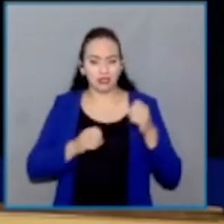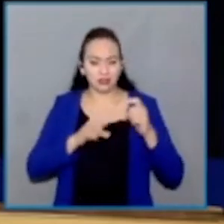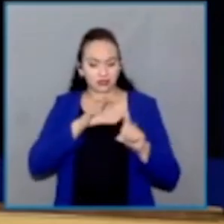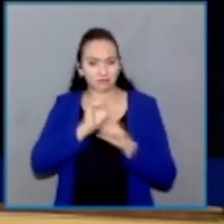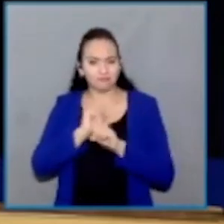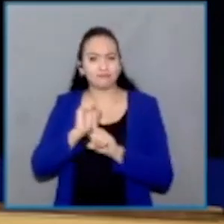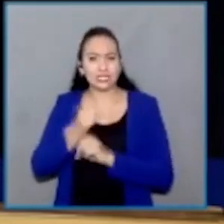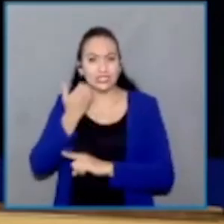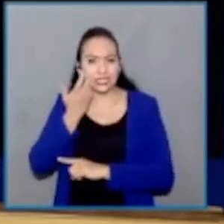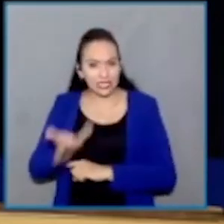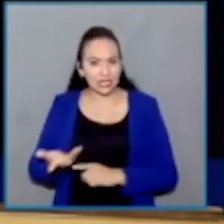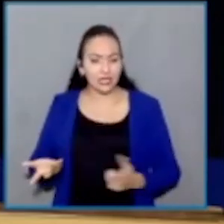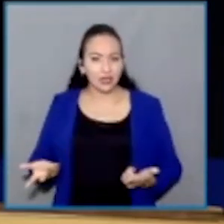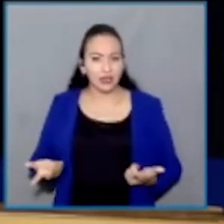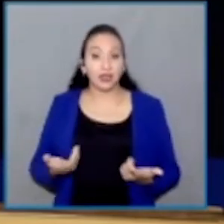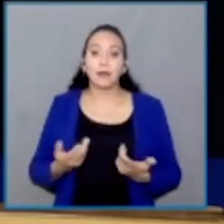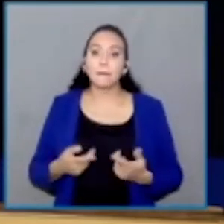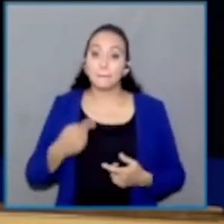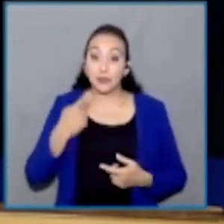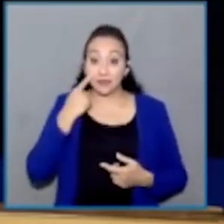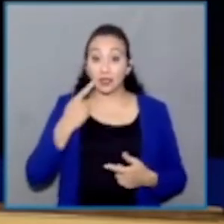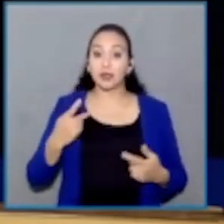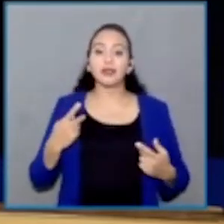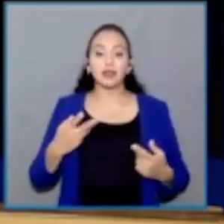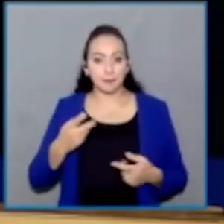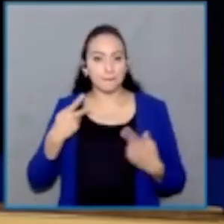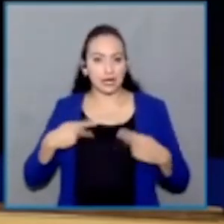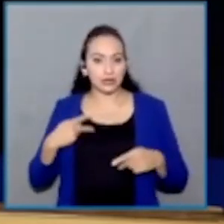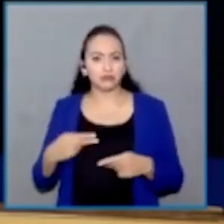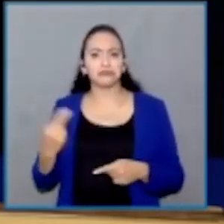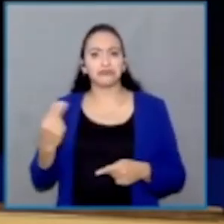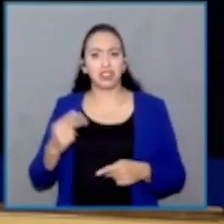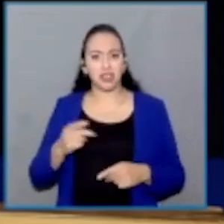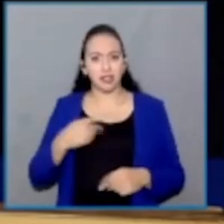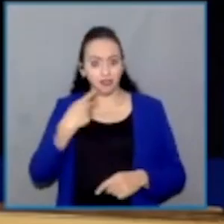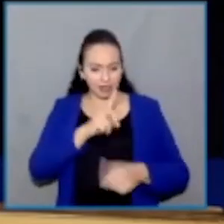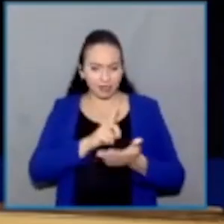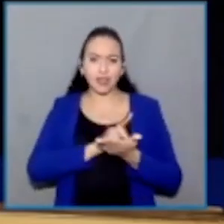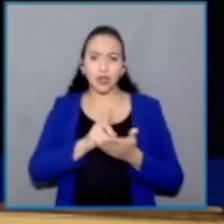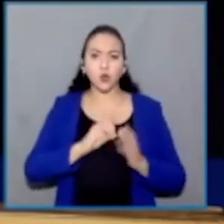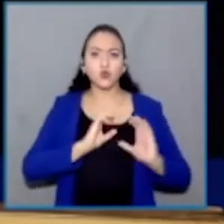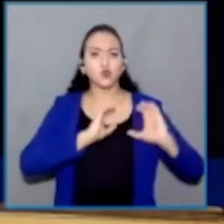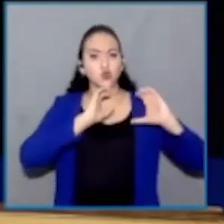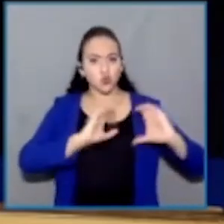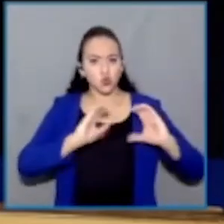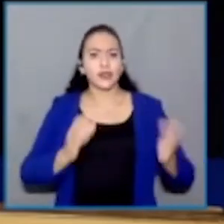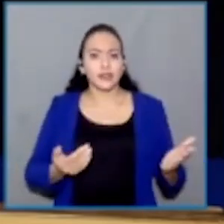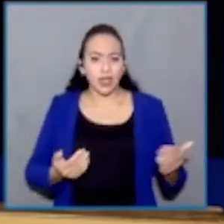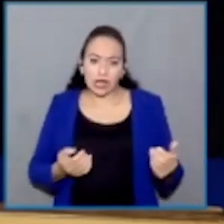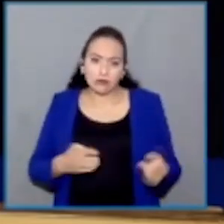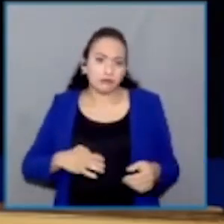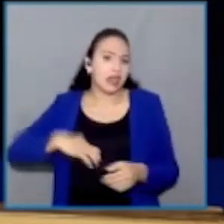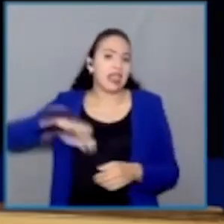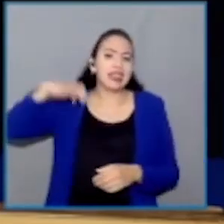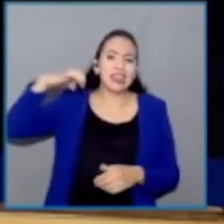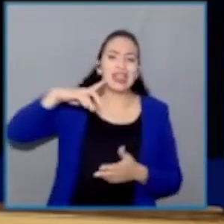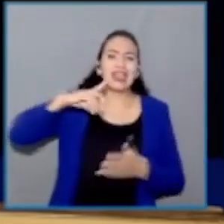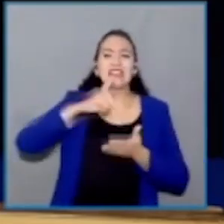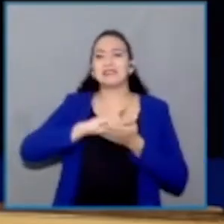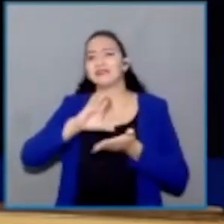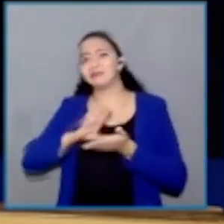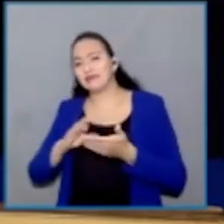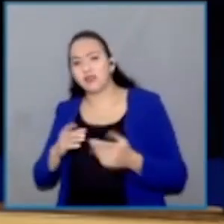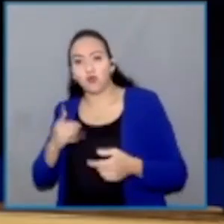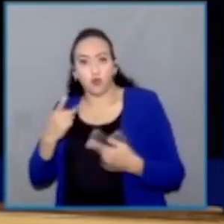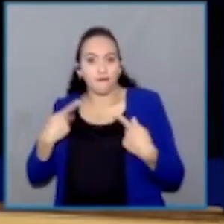Y el derecho al cuidado está precisamente ahora dando esa batalla por ser reconocido en el ámbito nacional,